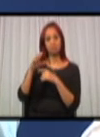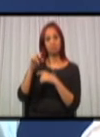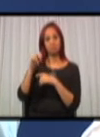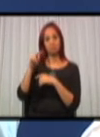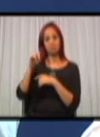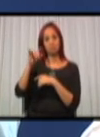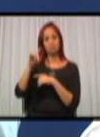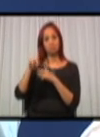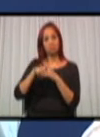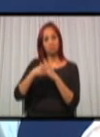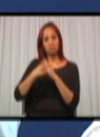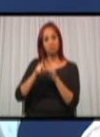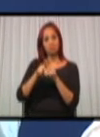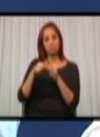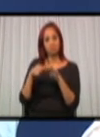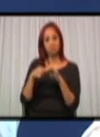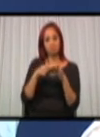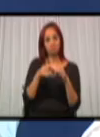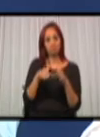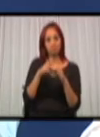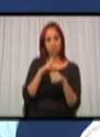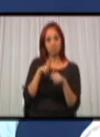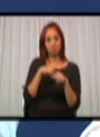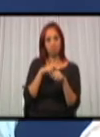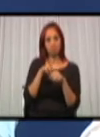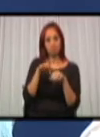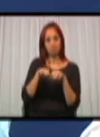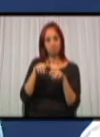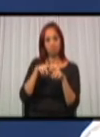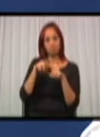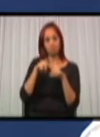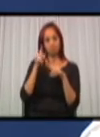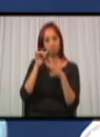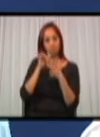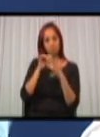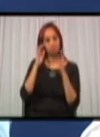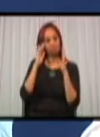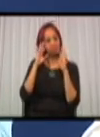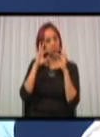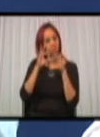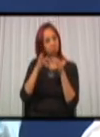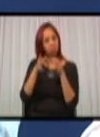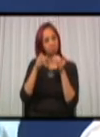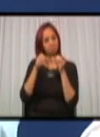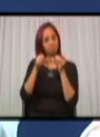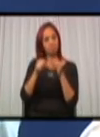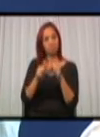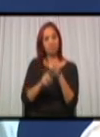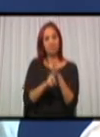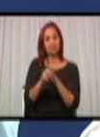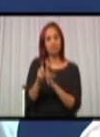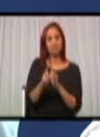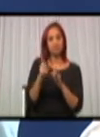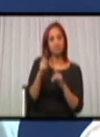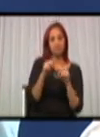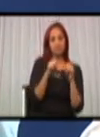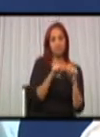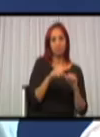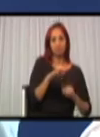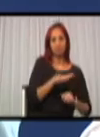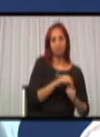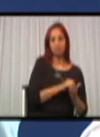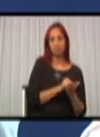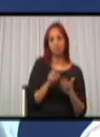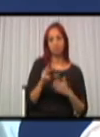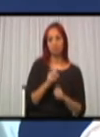arreglado también las principales rutas nacionales del cantón. Entonces, bajo esas premisas, queremos seguir a San Mateo desarrollándolo, pero seguir siendo el San